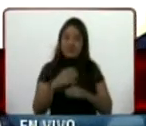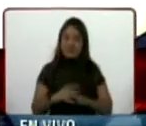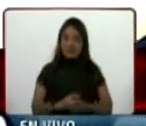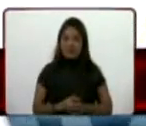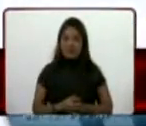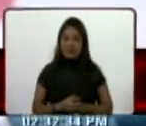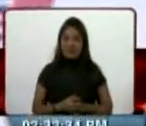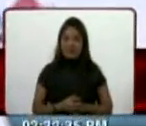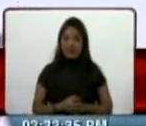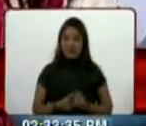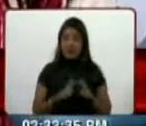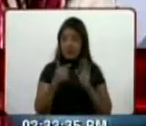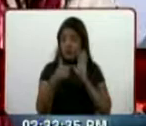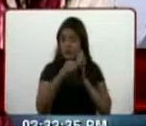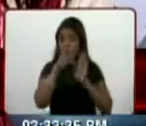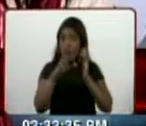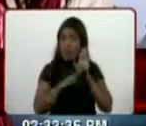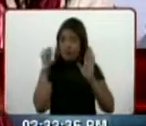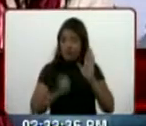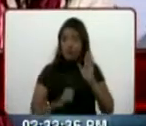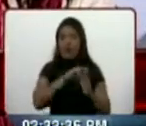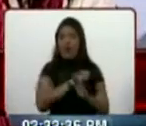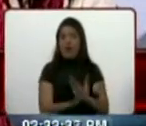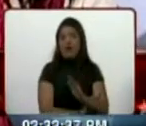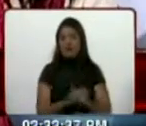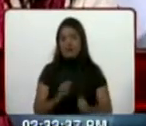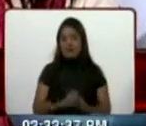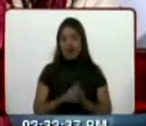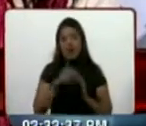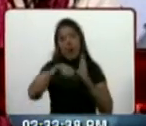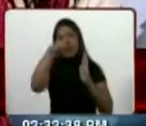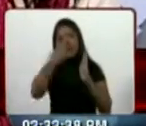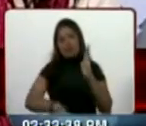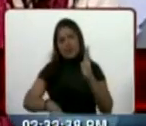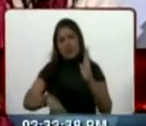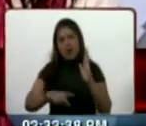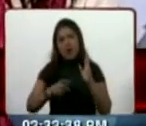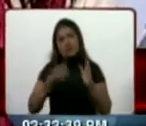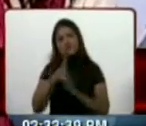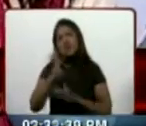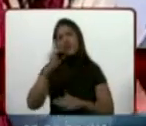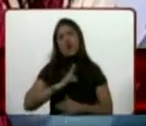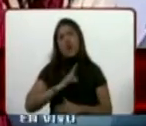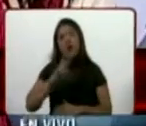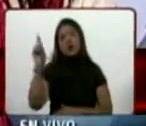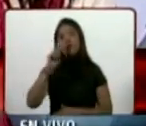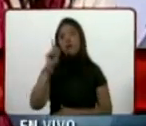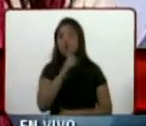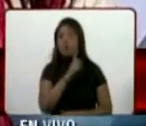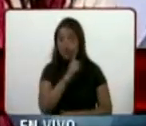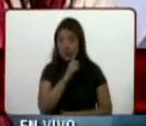Así será de fuerte esta constitución. Eliminaron el carácter bolivariano de la república y su nombre.